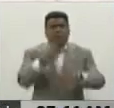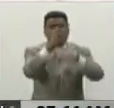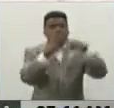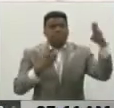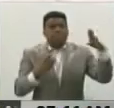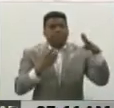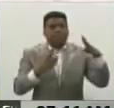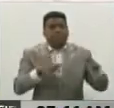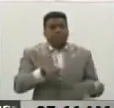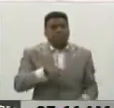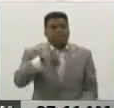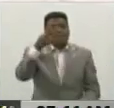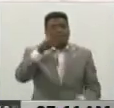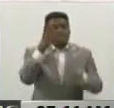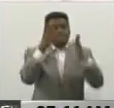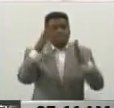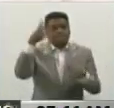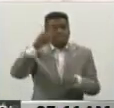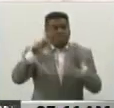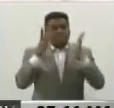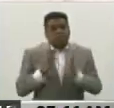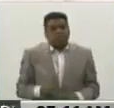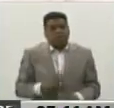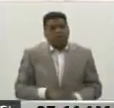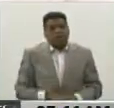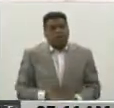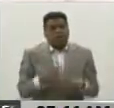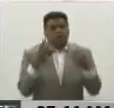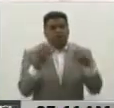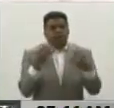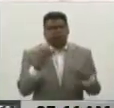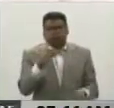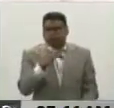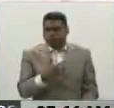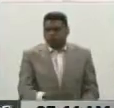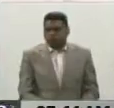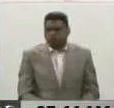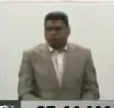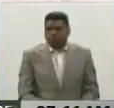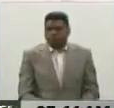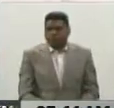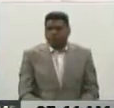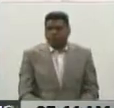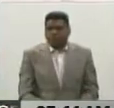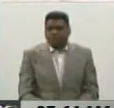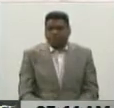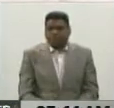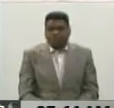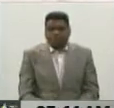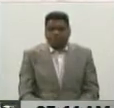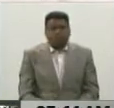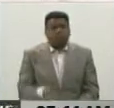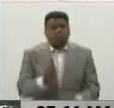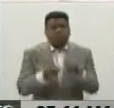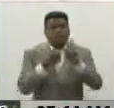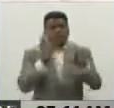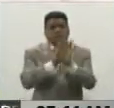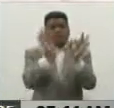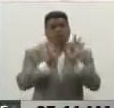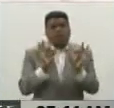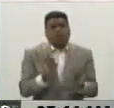país, un volumen muy alto, muy, muy alto. Por lo tanto, se ha convertido en un espacio en el que de alguna manera termina influyendo de